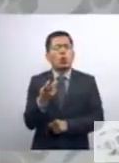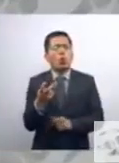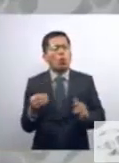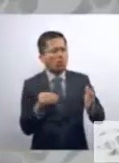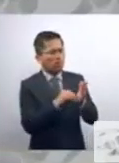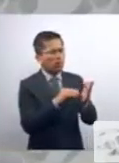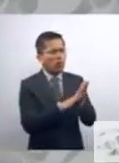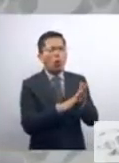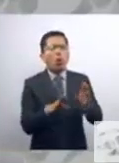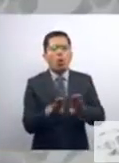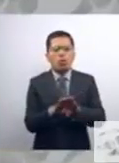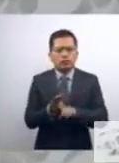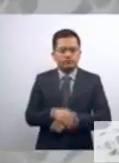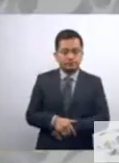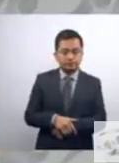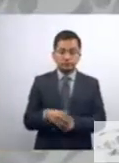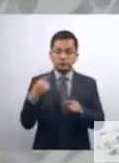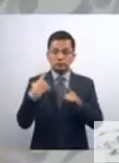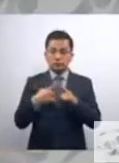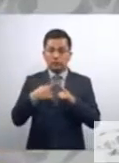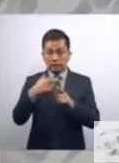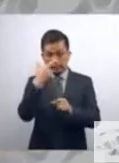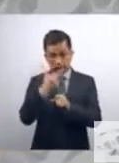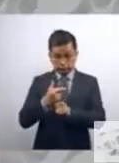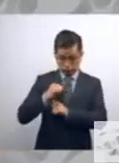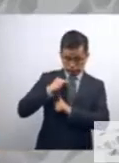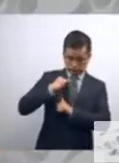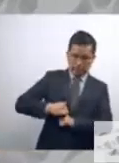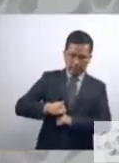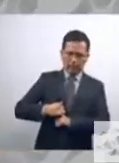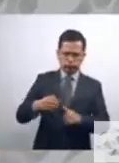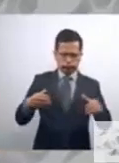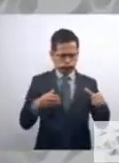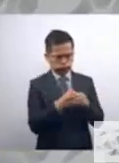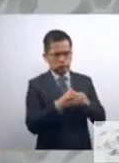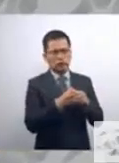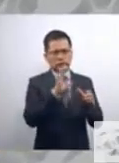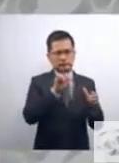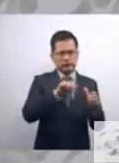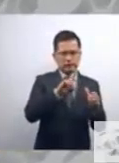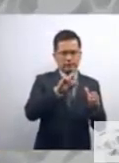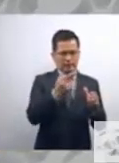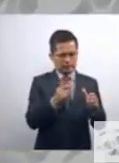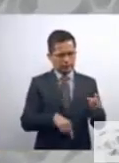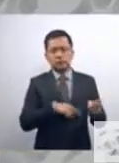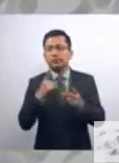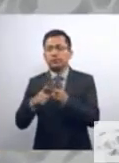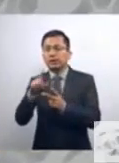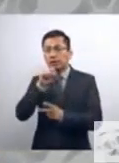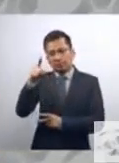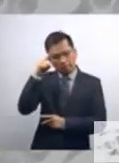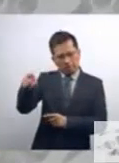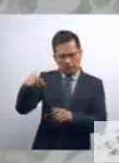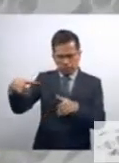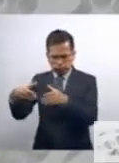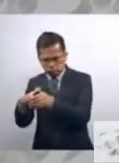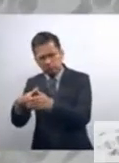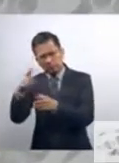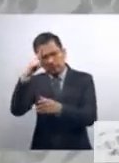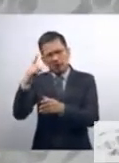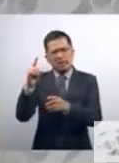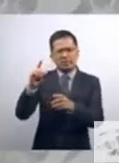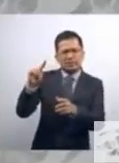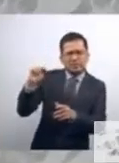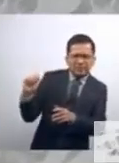la persona que presida la Comisión Nacional de Derechos Humanos al Consejo General de Investigación Científica, Desarrollo Tecnológico